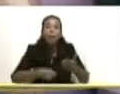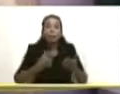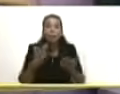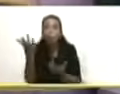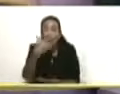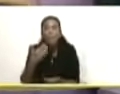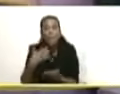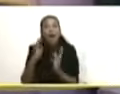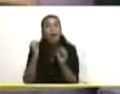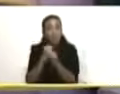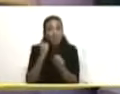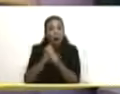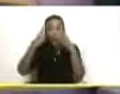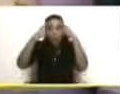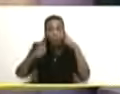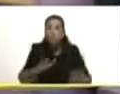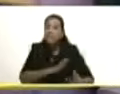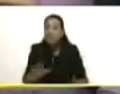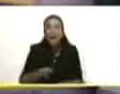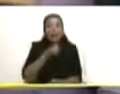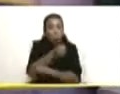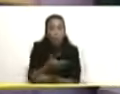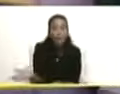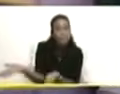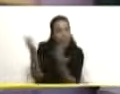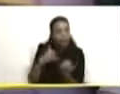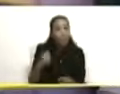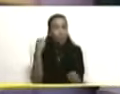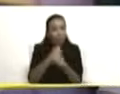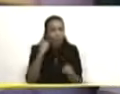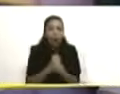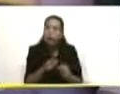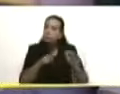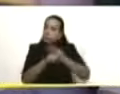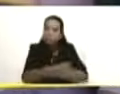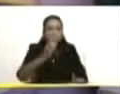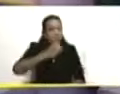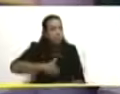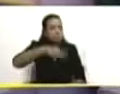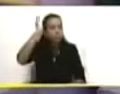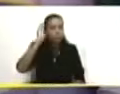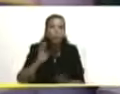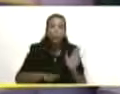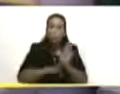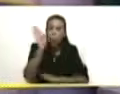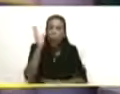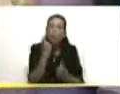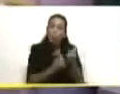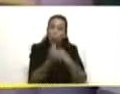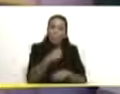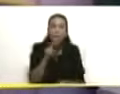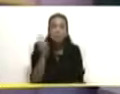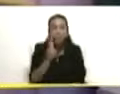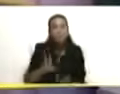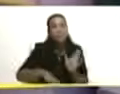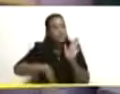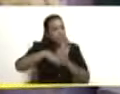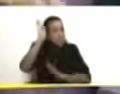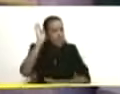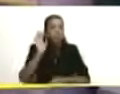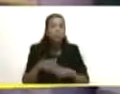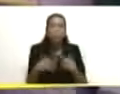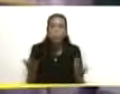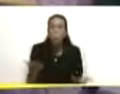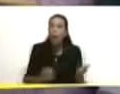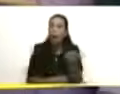los jóvenes de sus diferentes profesiones en un trabajo para que siga creciendo pues la economía, para que siga creciendo